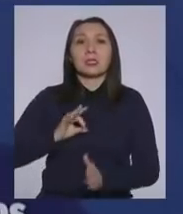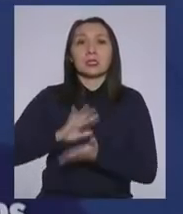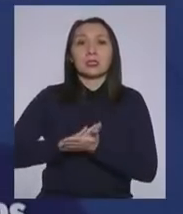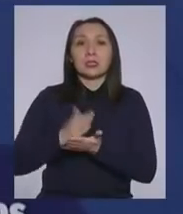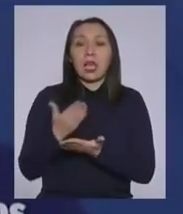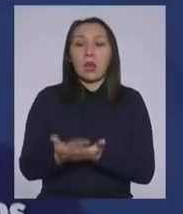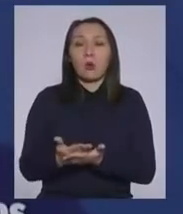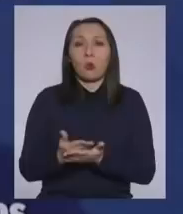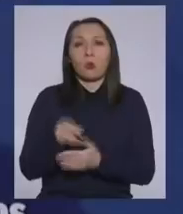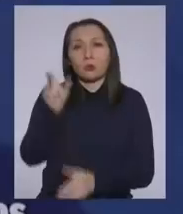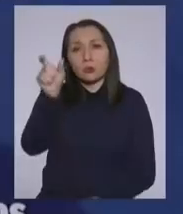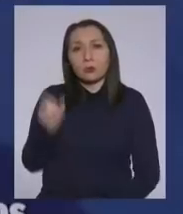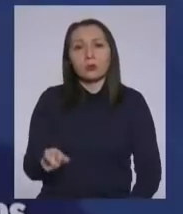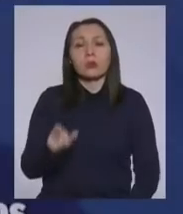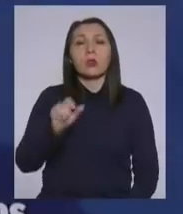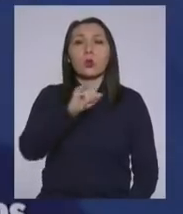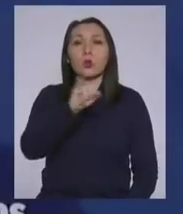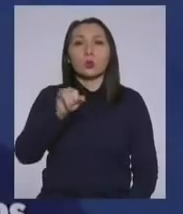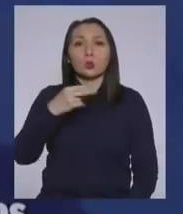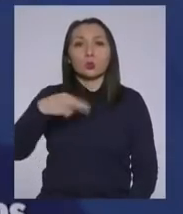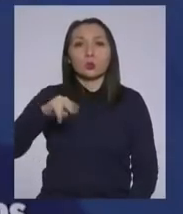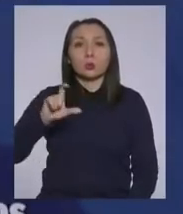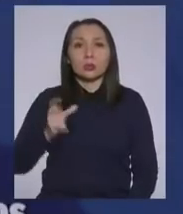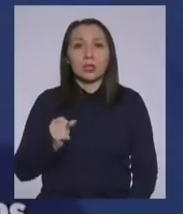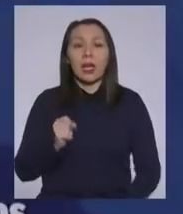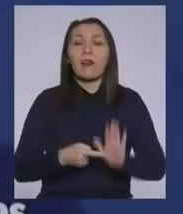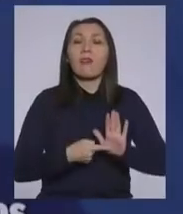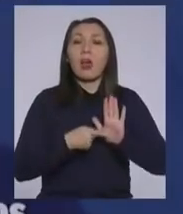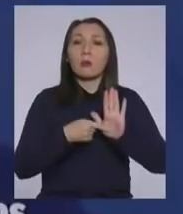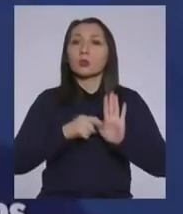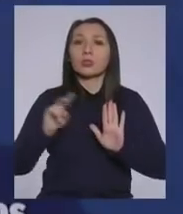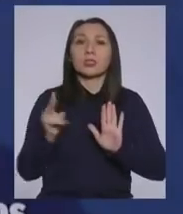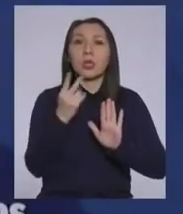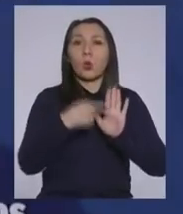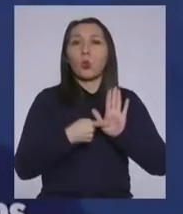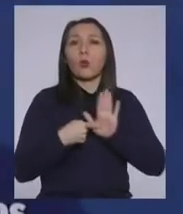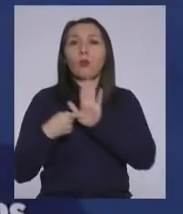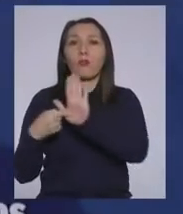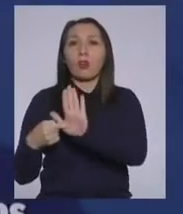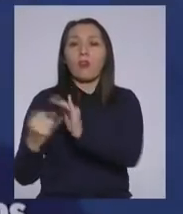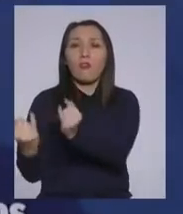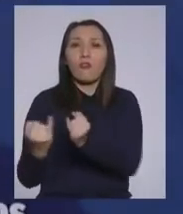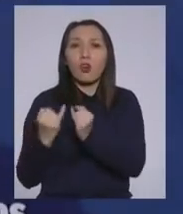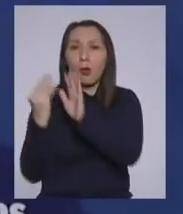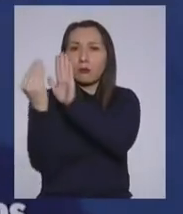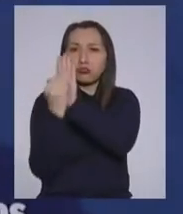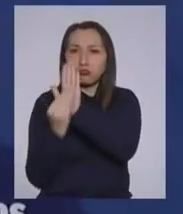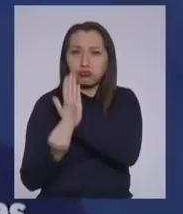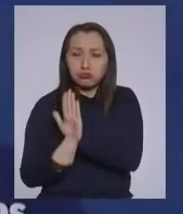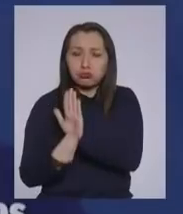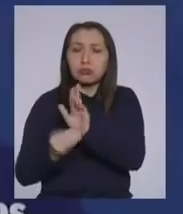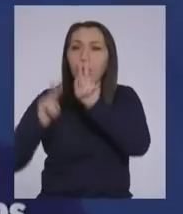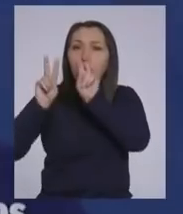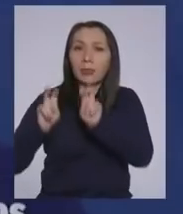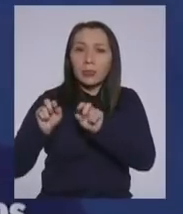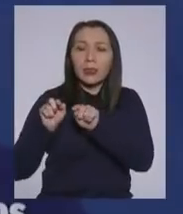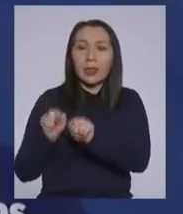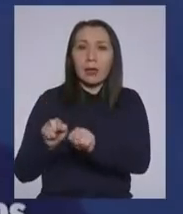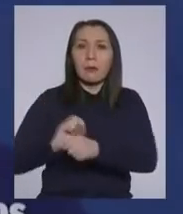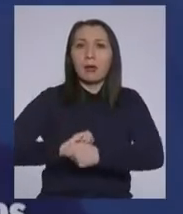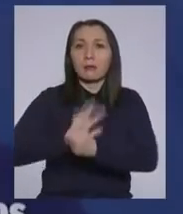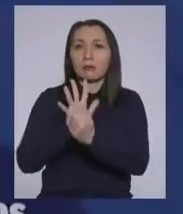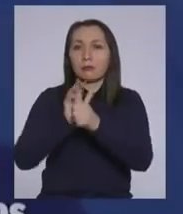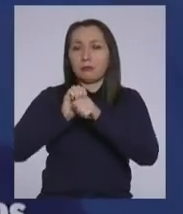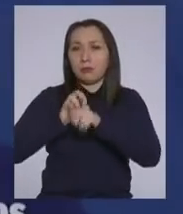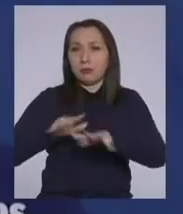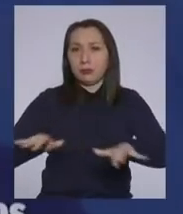Salud, señor Felipe Zúñiga, que mostrará el segundo visor de datos respecto a la